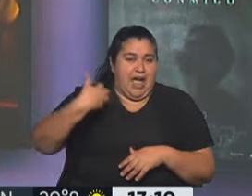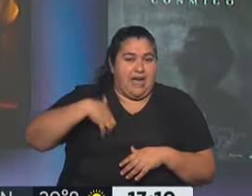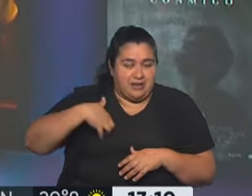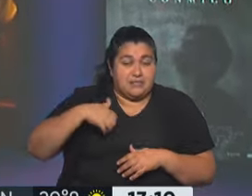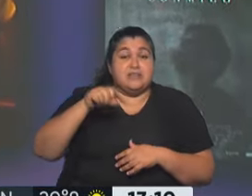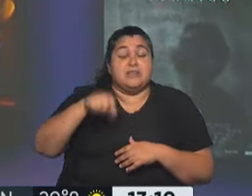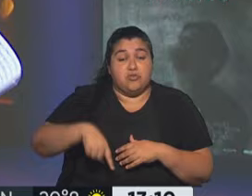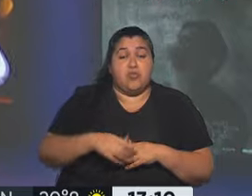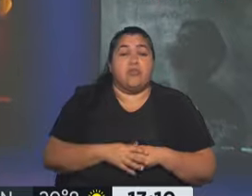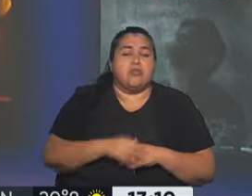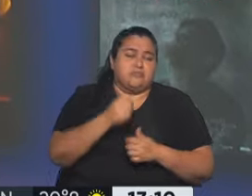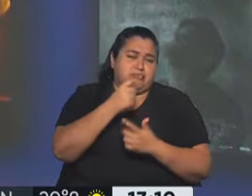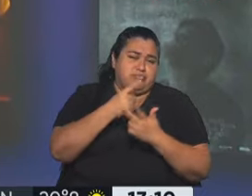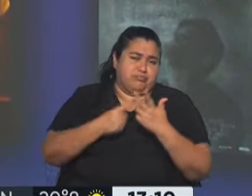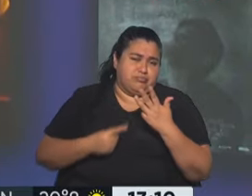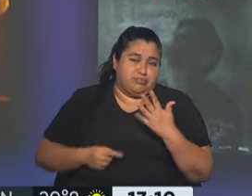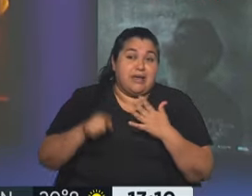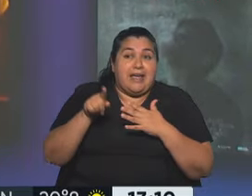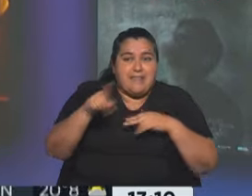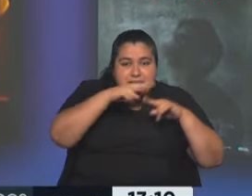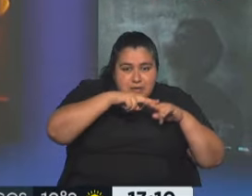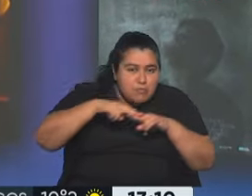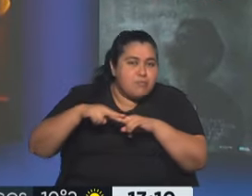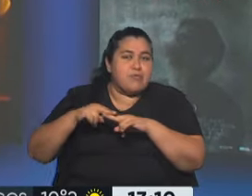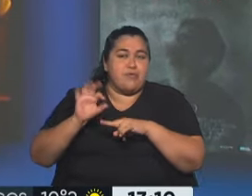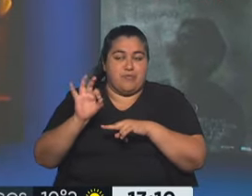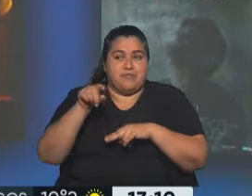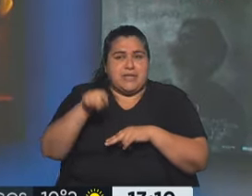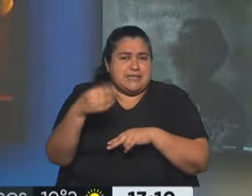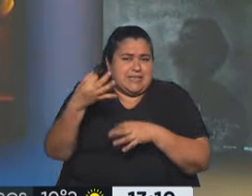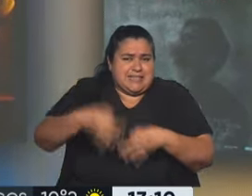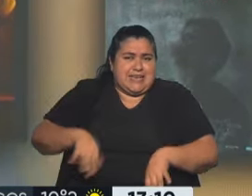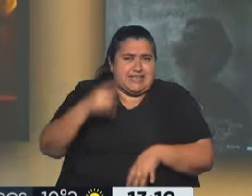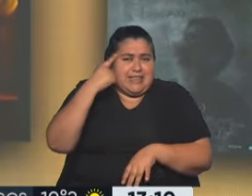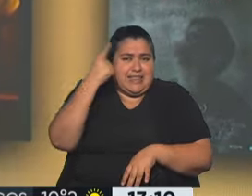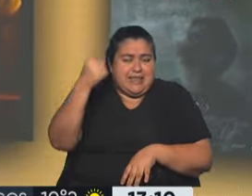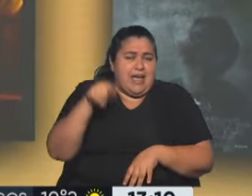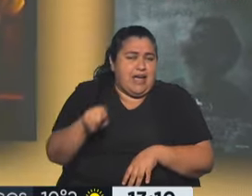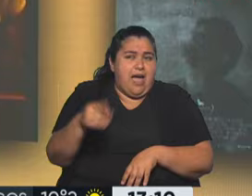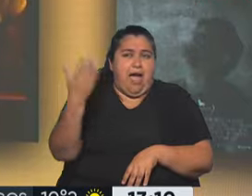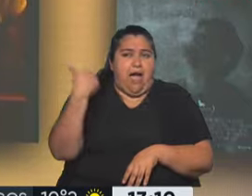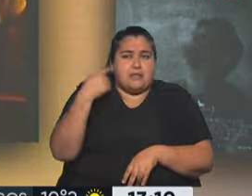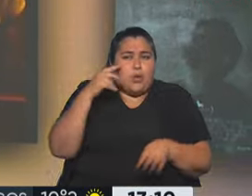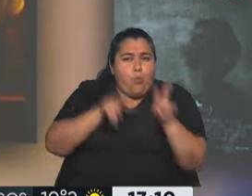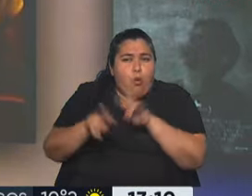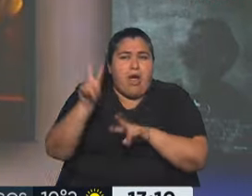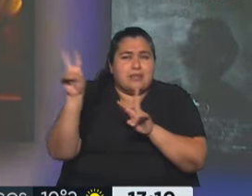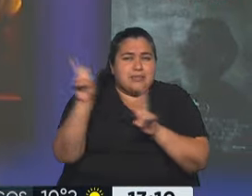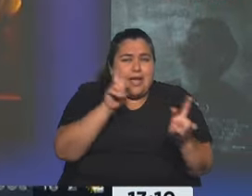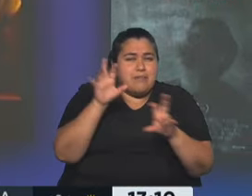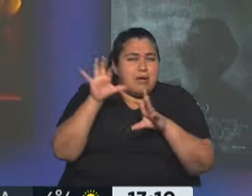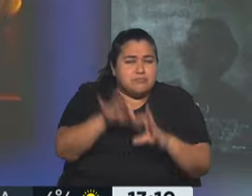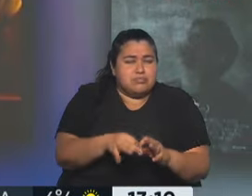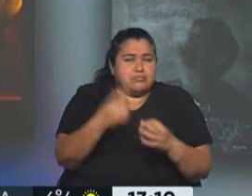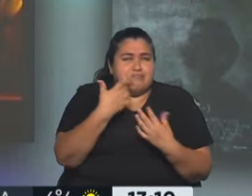Gugliotta, y muchos más de ese calibre. Esa excelente iniciativa que permitía conocer búsquedas temáticas y también